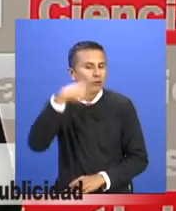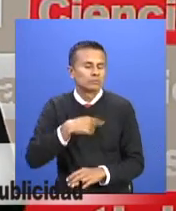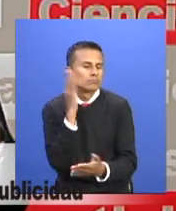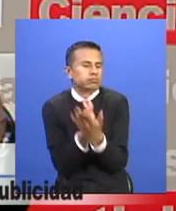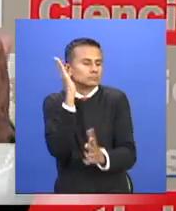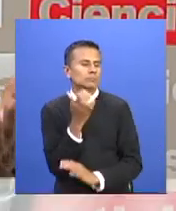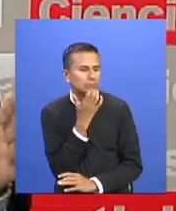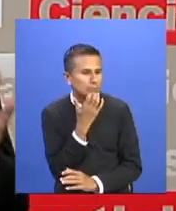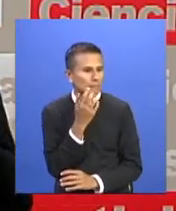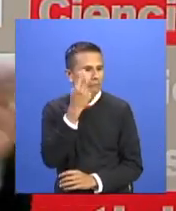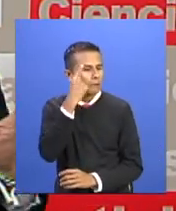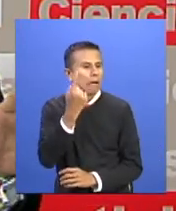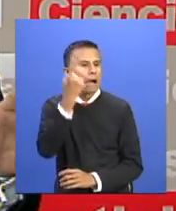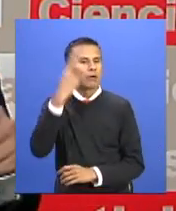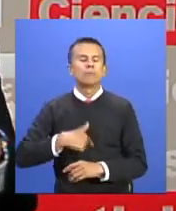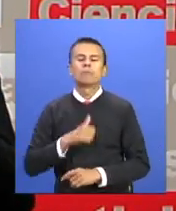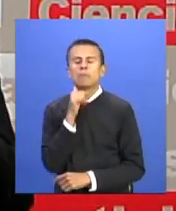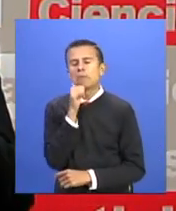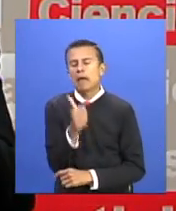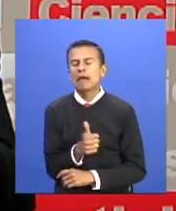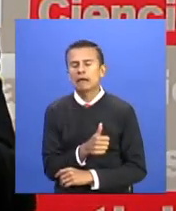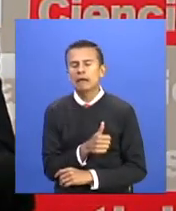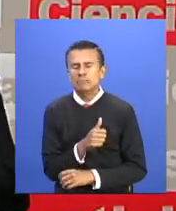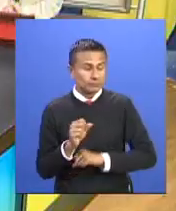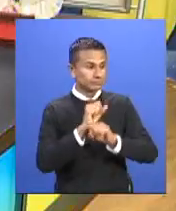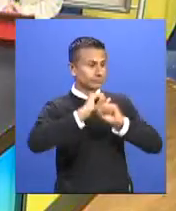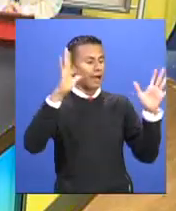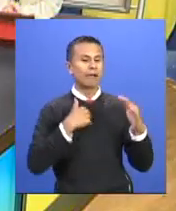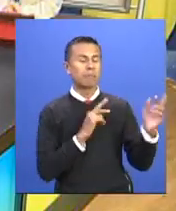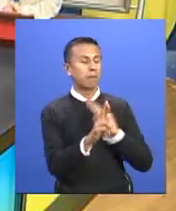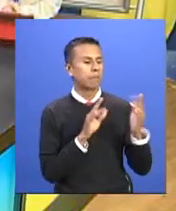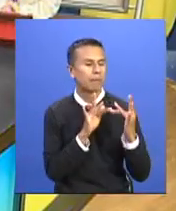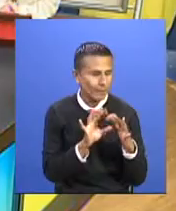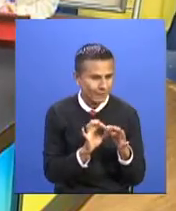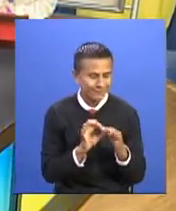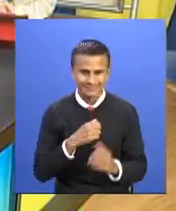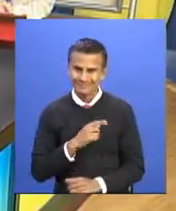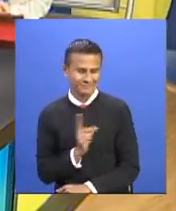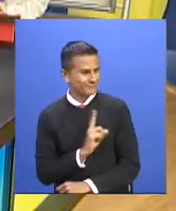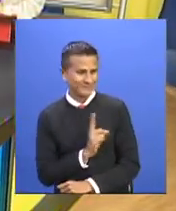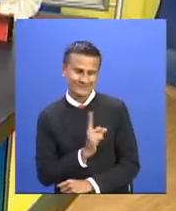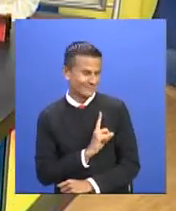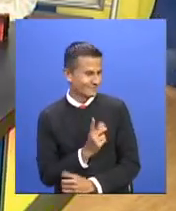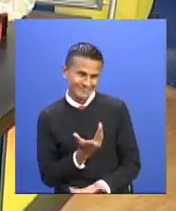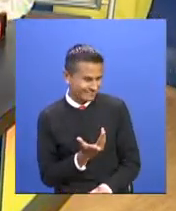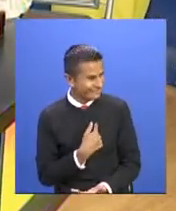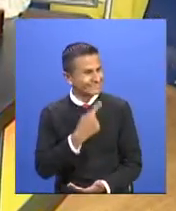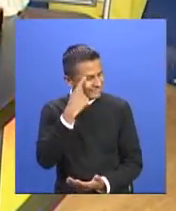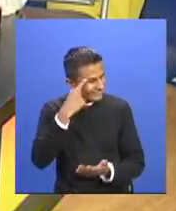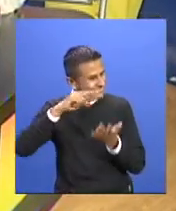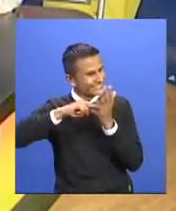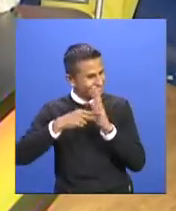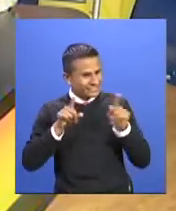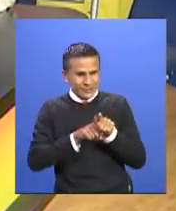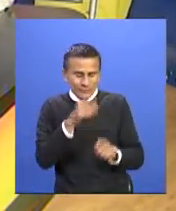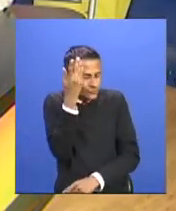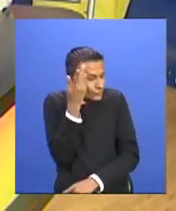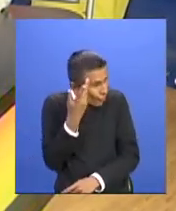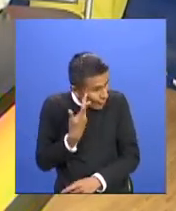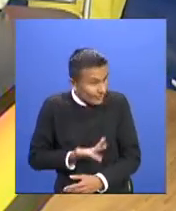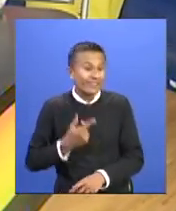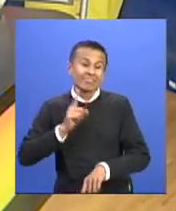hoy 0 con él y me levanto 10 puntos con él. No, la relación con los stakeholders es del día a